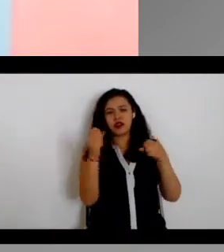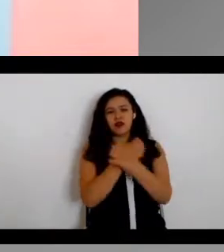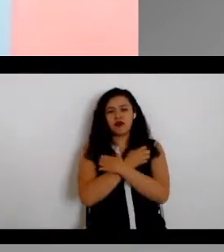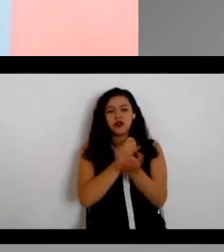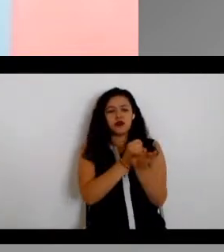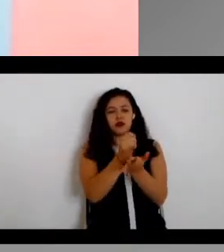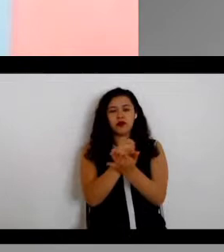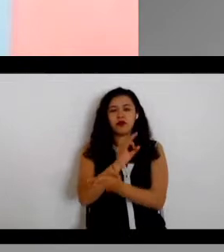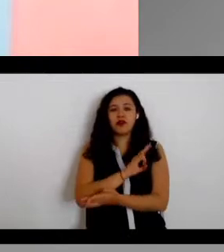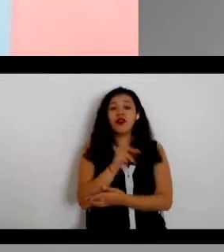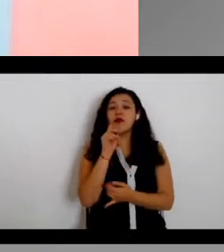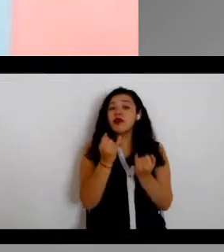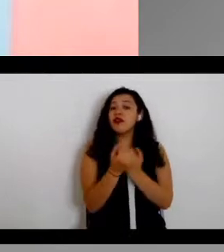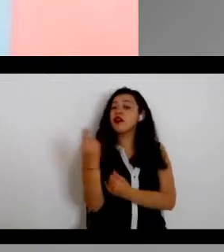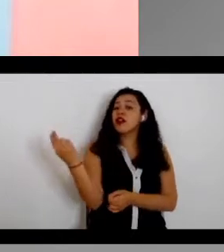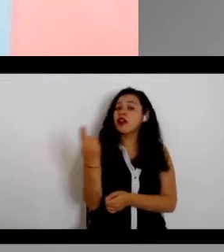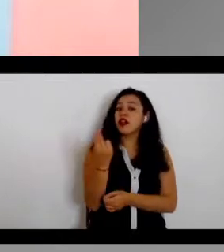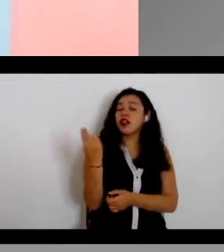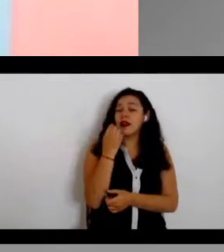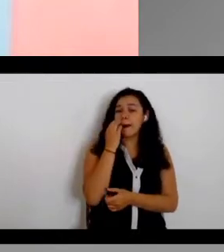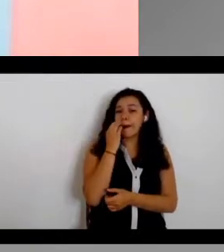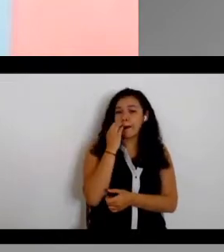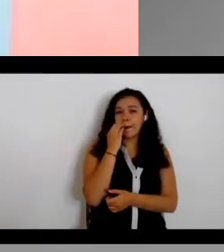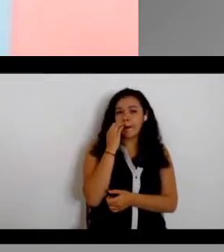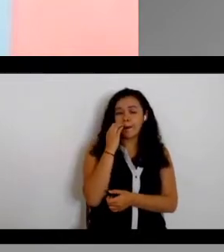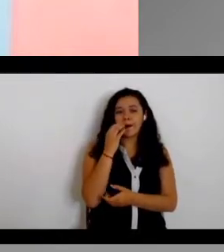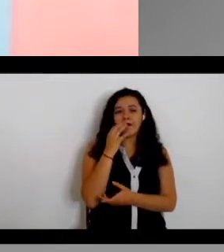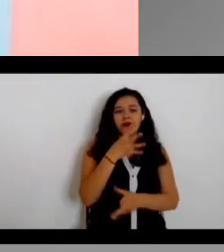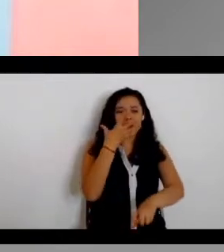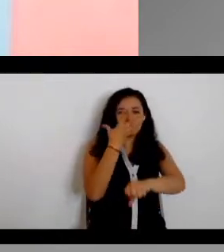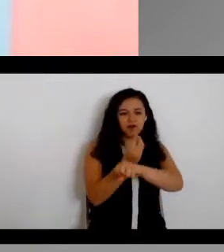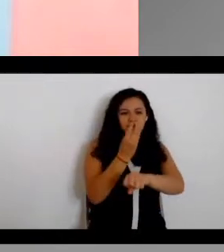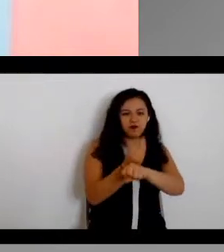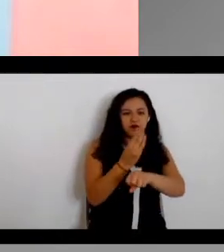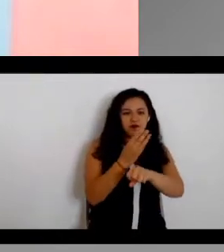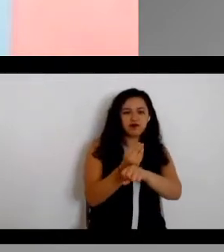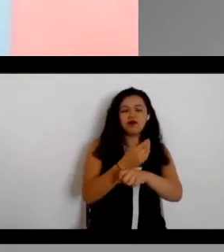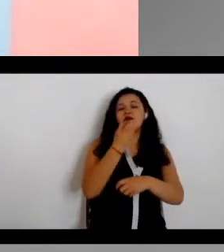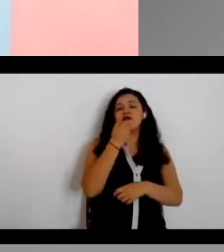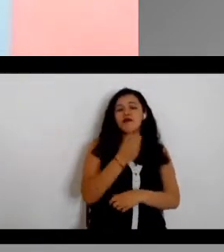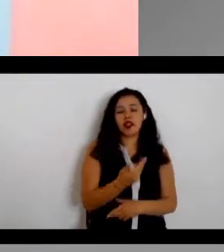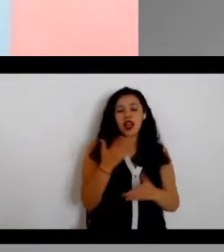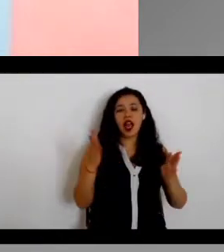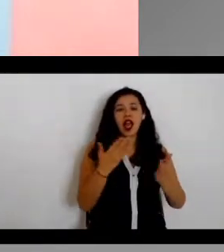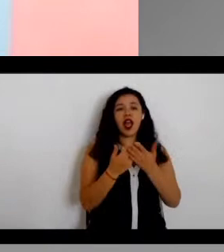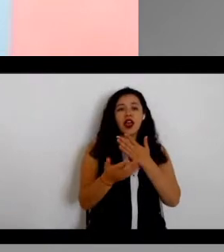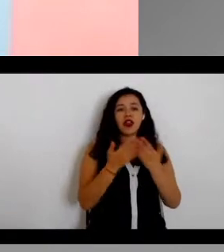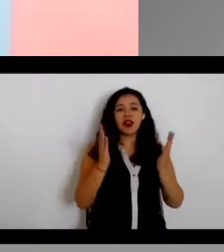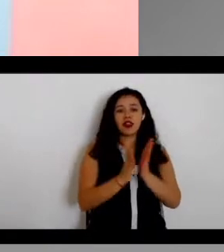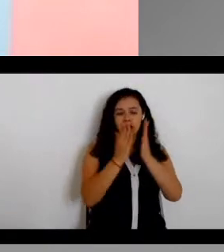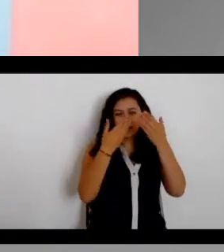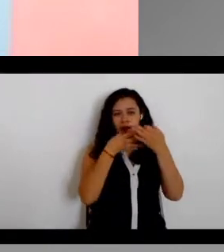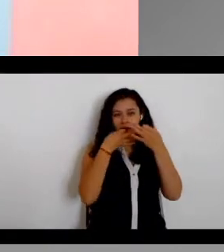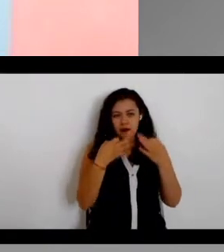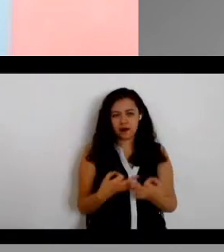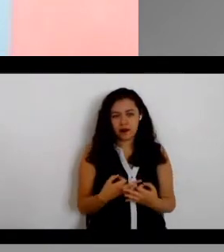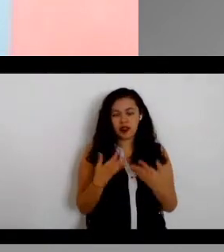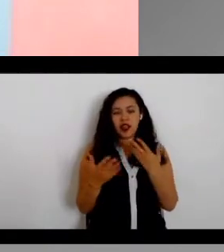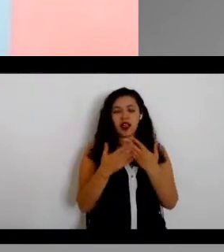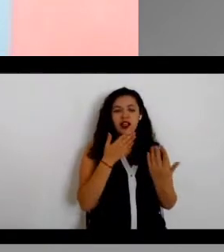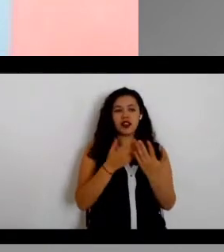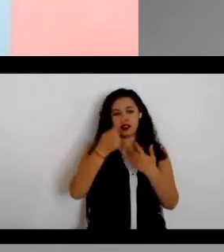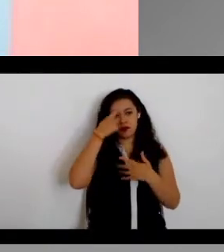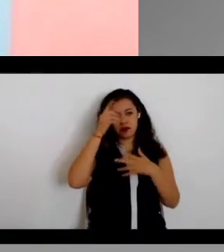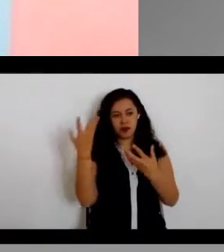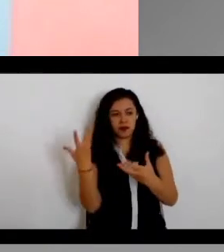necesidades, impulsar medidas y ajustes, ajustes razonables, medidas y acciones afirmativas, acciones de inclusión, en donde